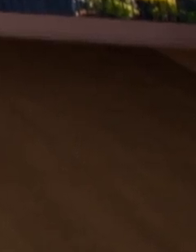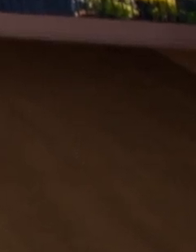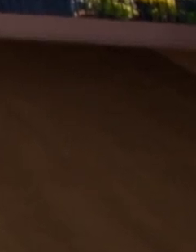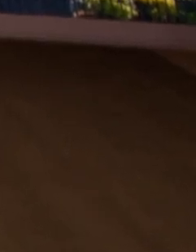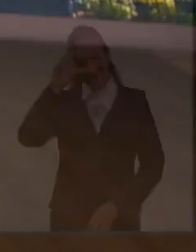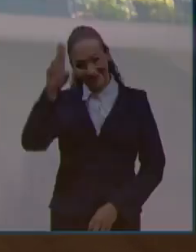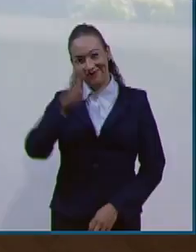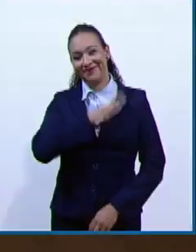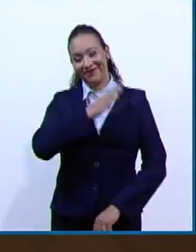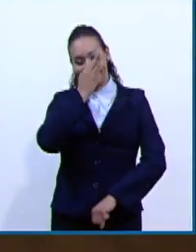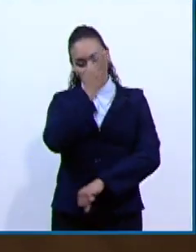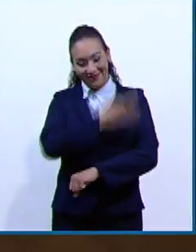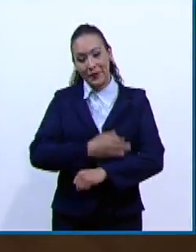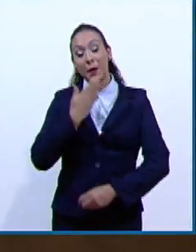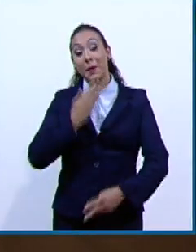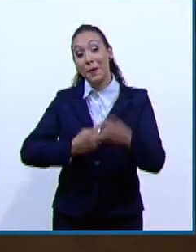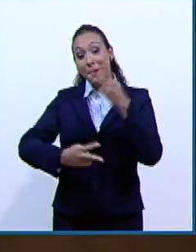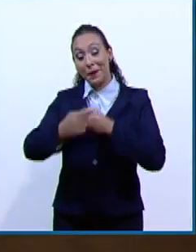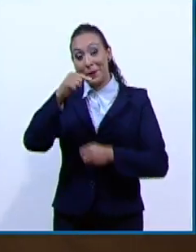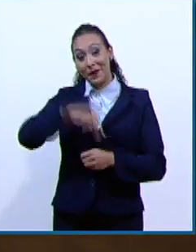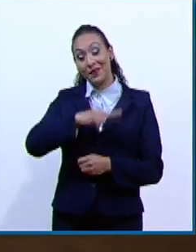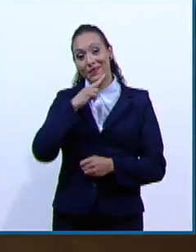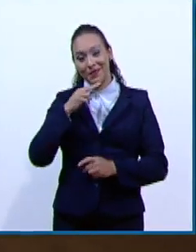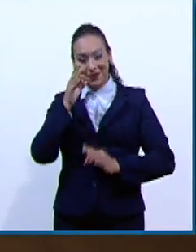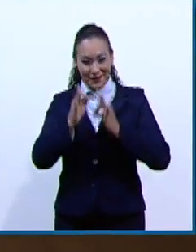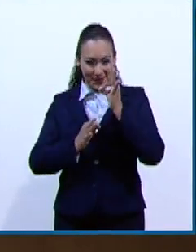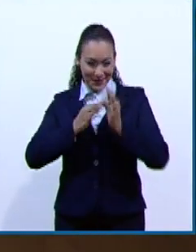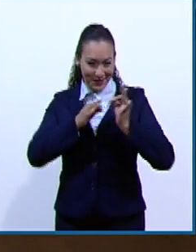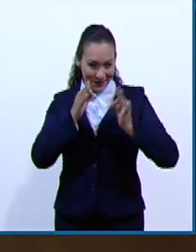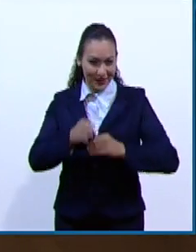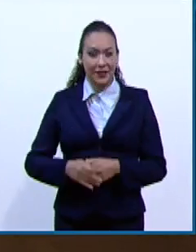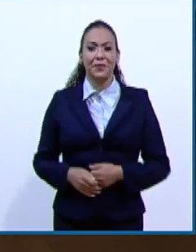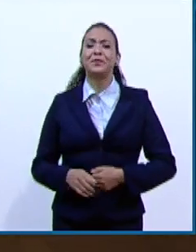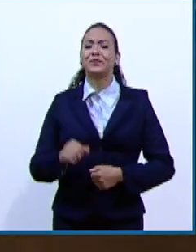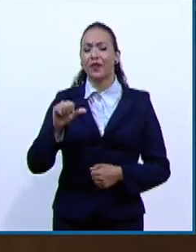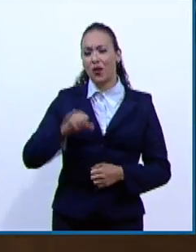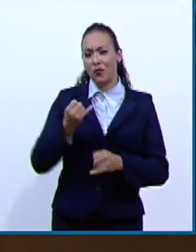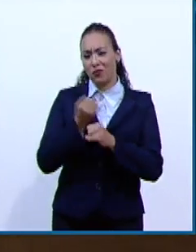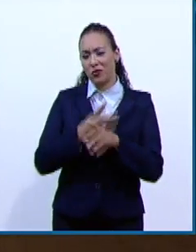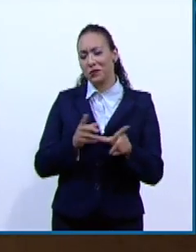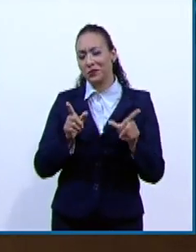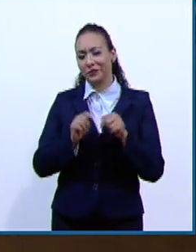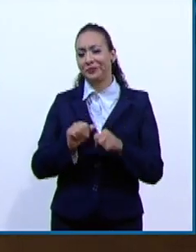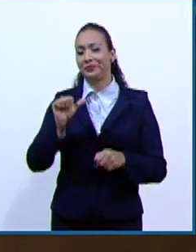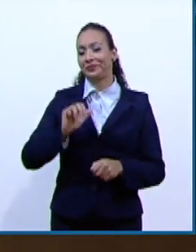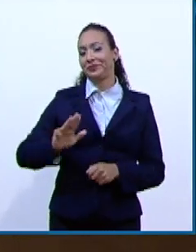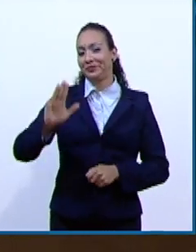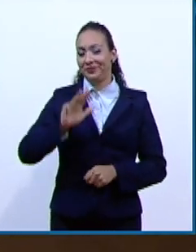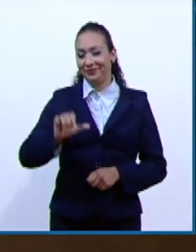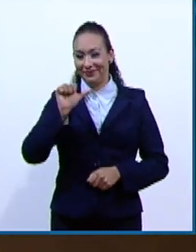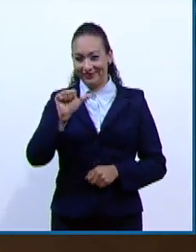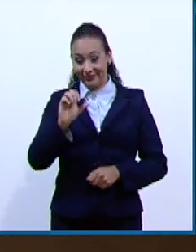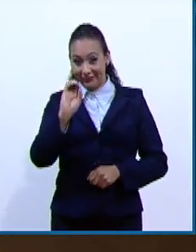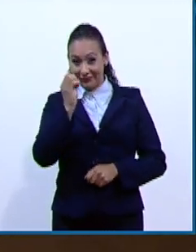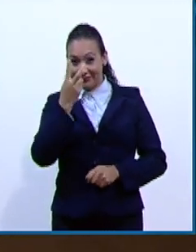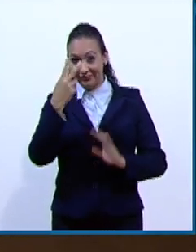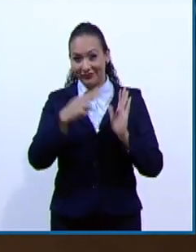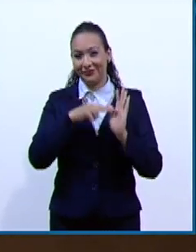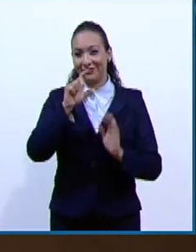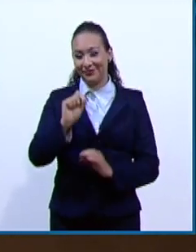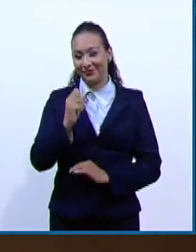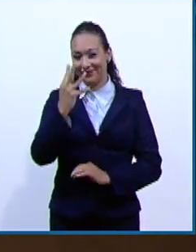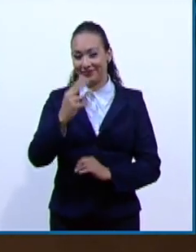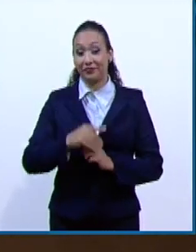Hola, ¿qué tal? Muy buenas tardes. Les damos la más cordial bienvenida a este espacio de noticias corto informativo, hoy que es miércoles 16 de octubre de